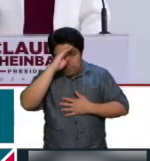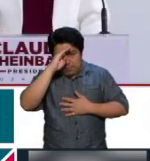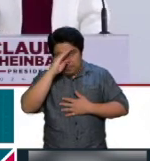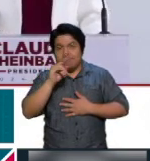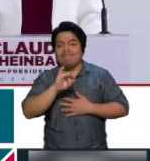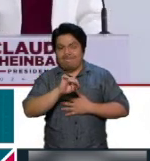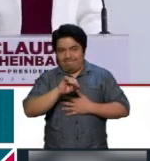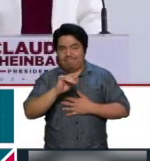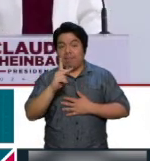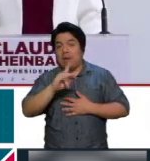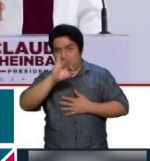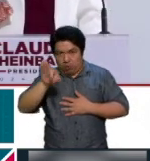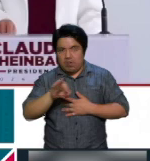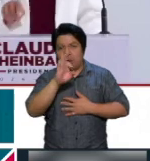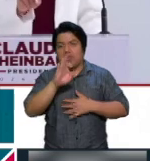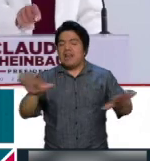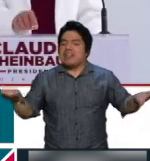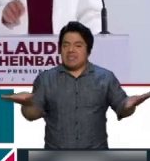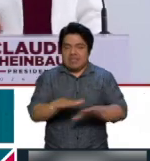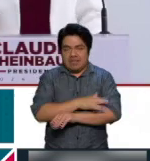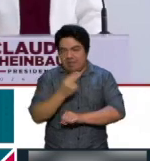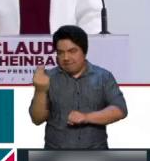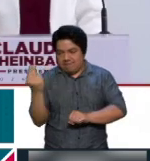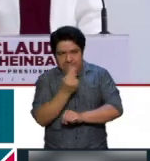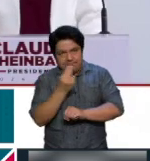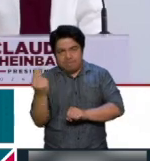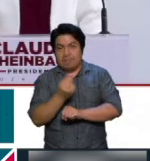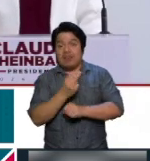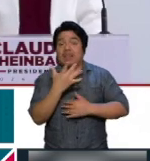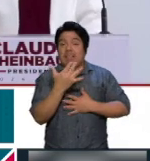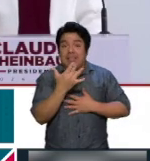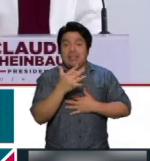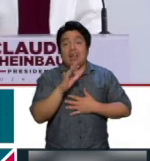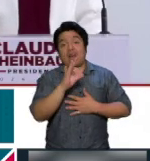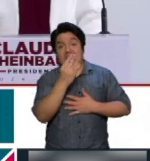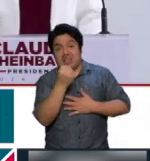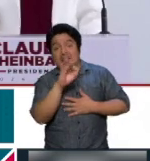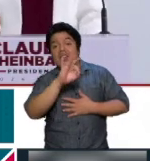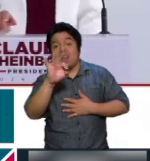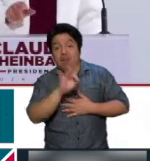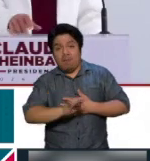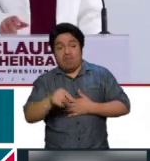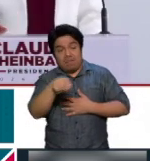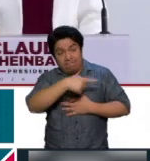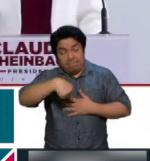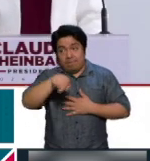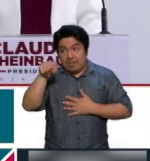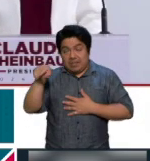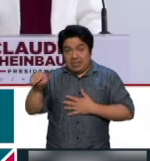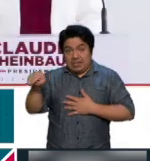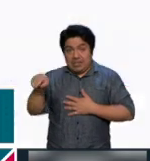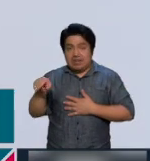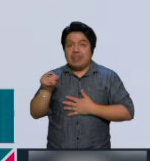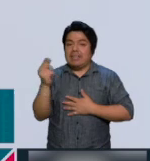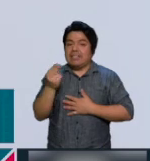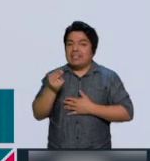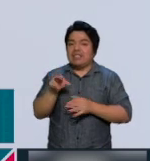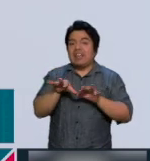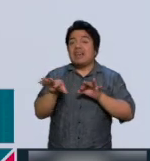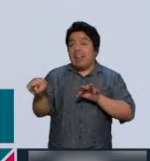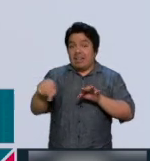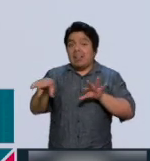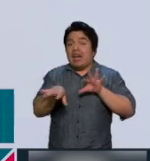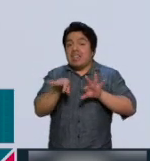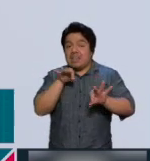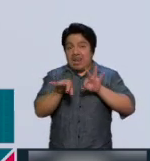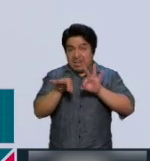necesaria una reforma y más del 59% está de acuerdo con que haya una elección directa. Es